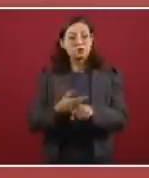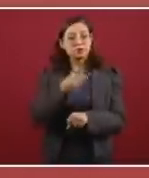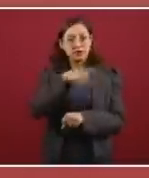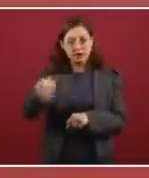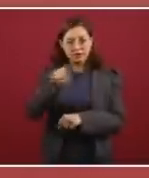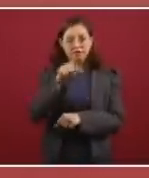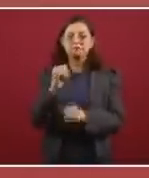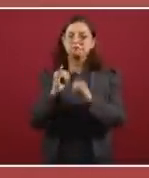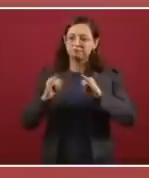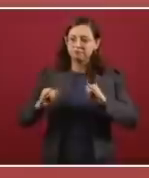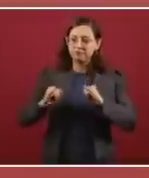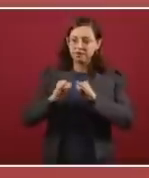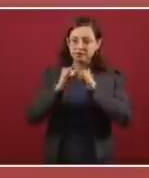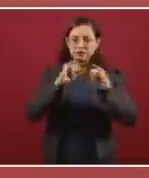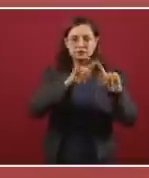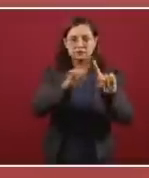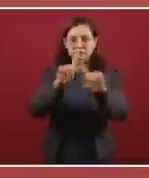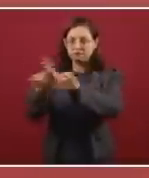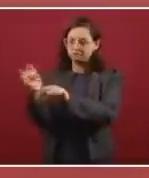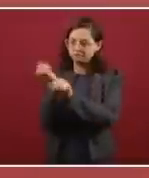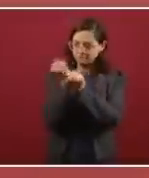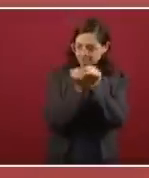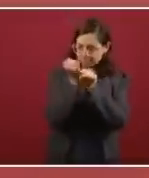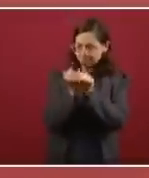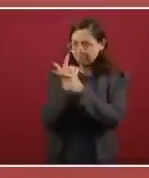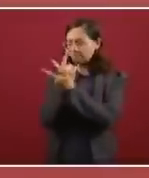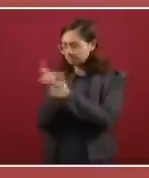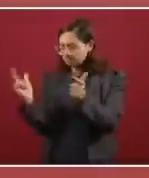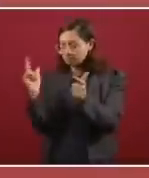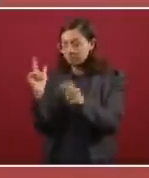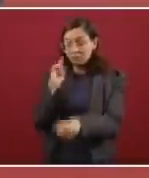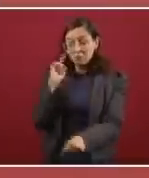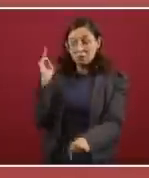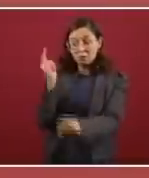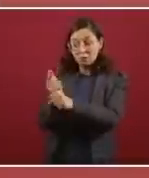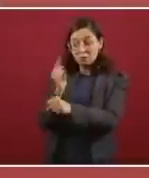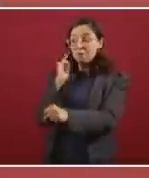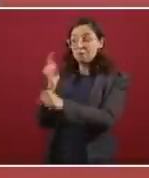con libertad, y si hubo excesos,